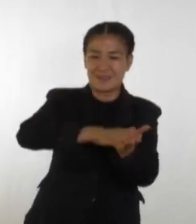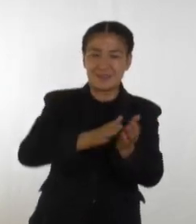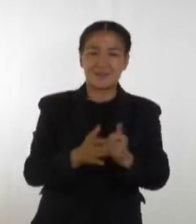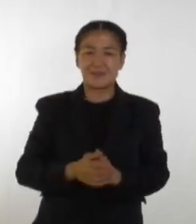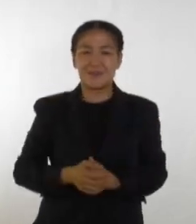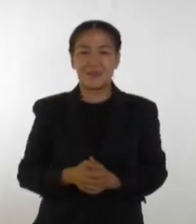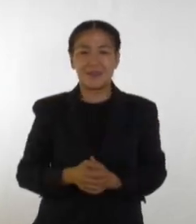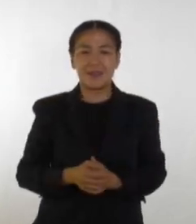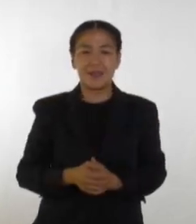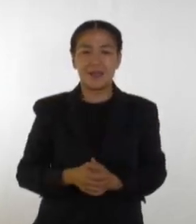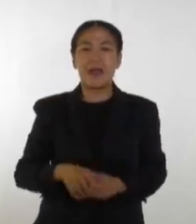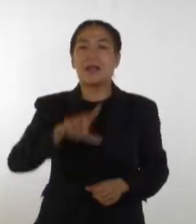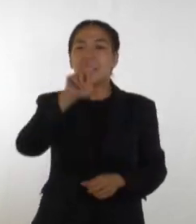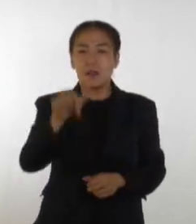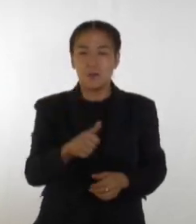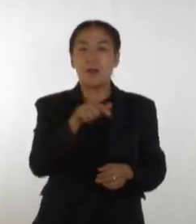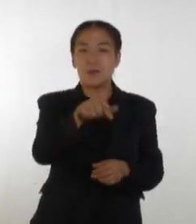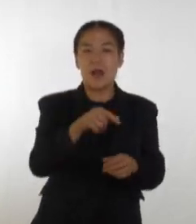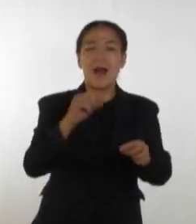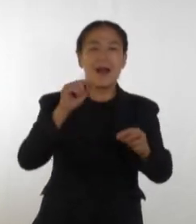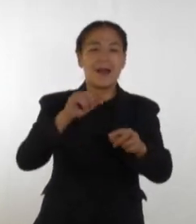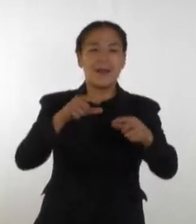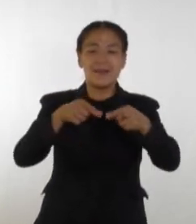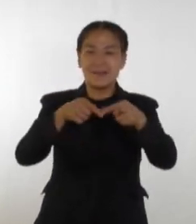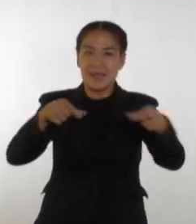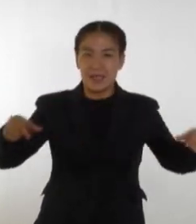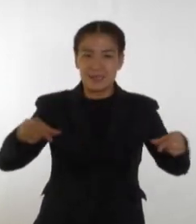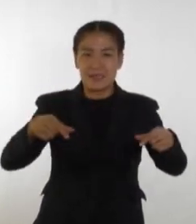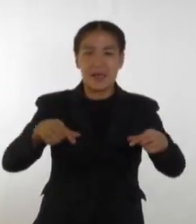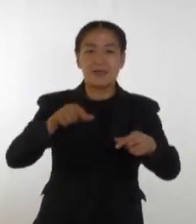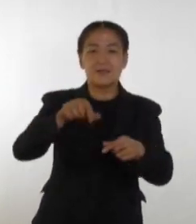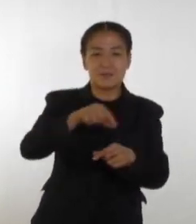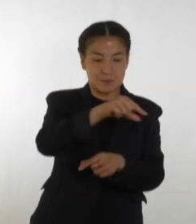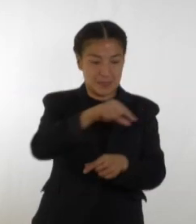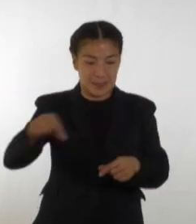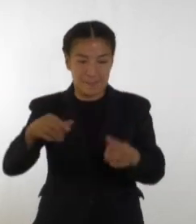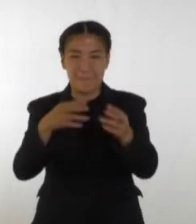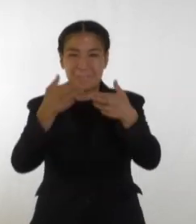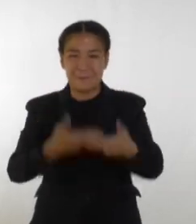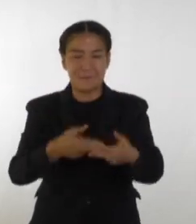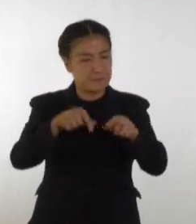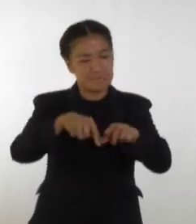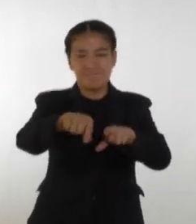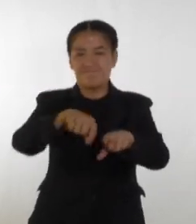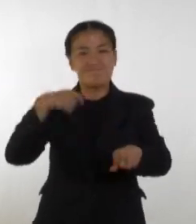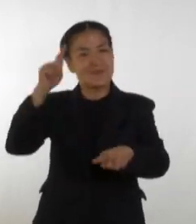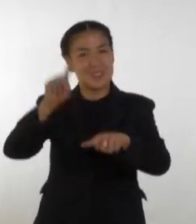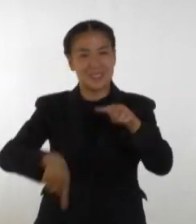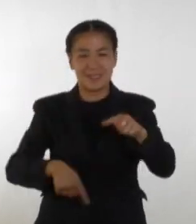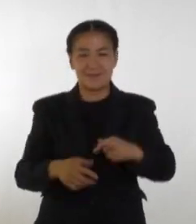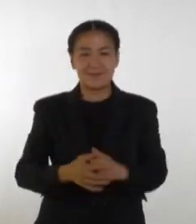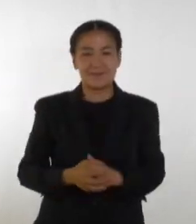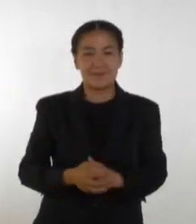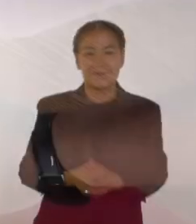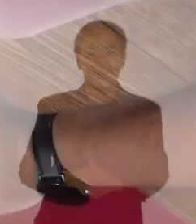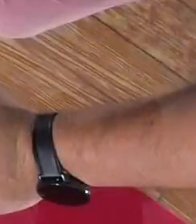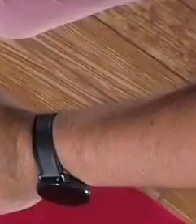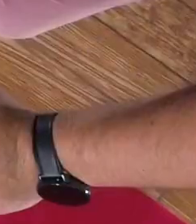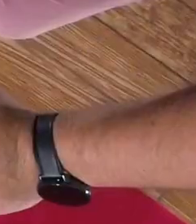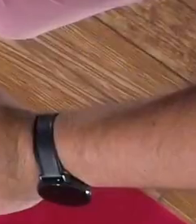diagonal y con ayuda de una regla vamos a quitar el papel sobrante.